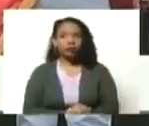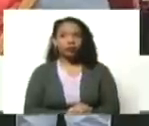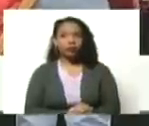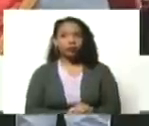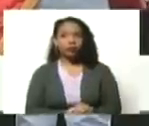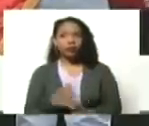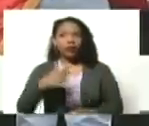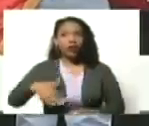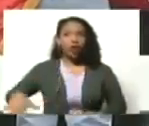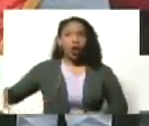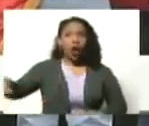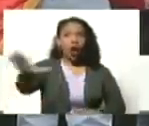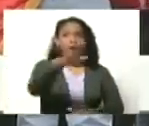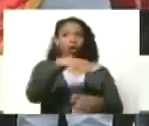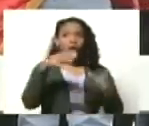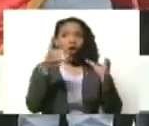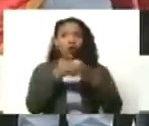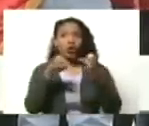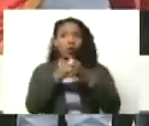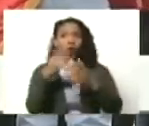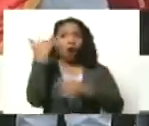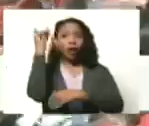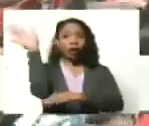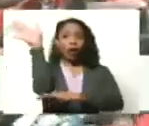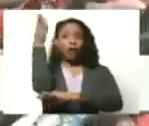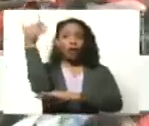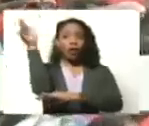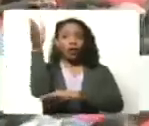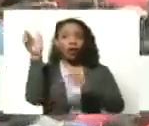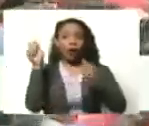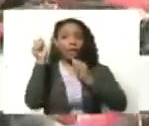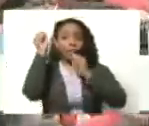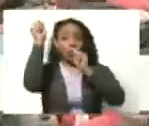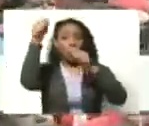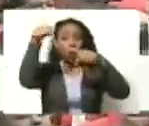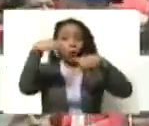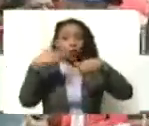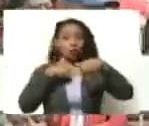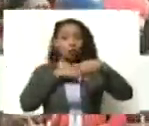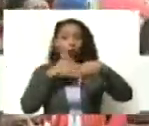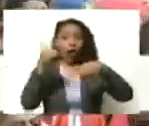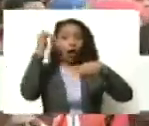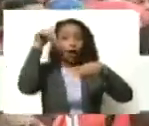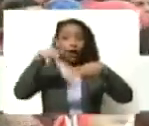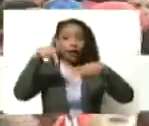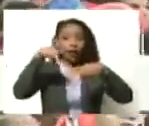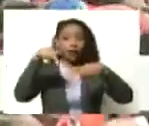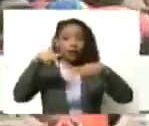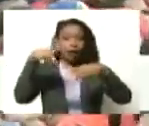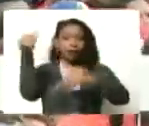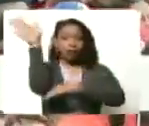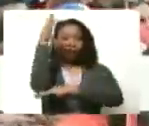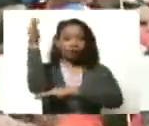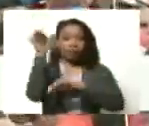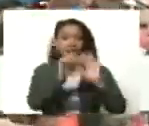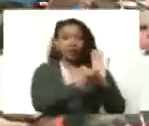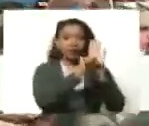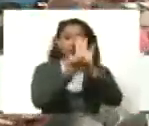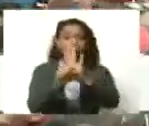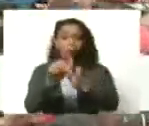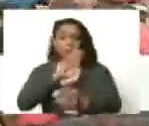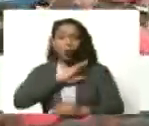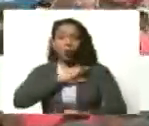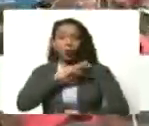De todos los batallones estaban las banderas, los estandartes. Hoy nosotros tenemos este estandarte, que es el estandarte de